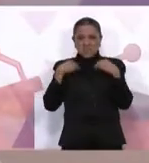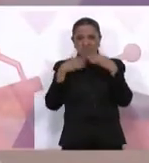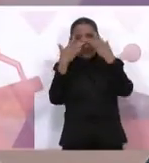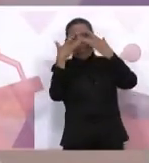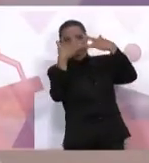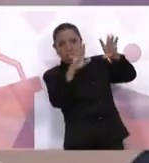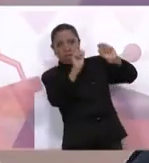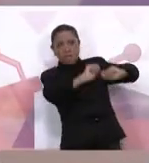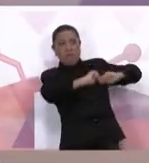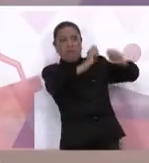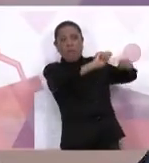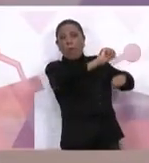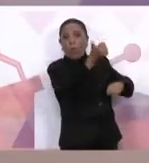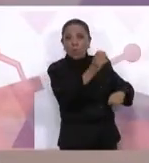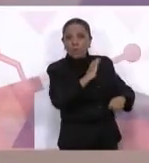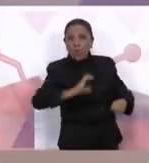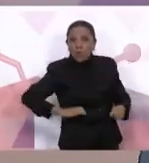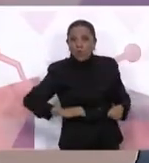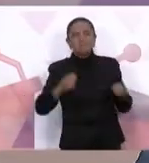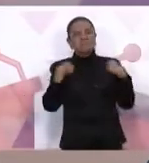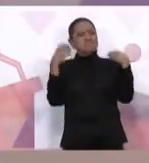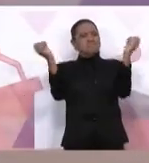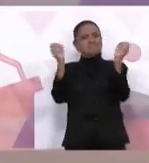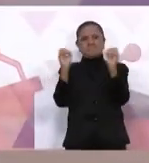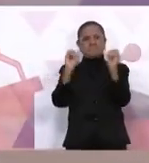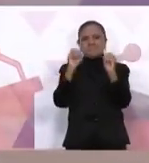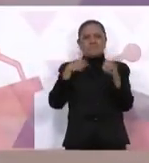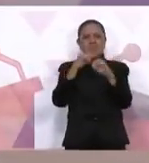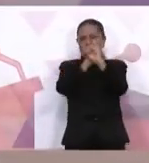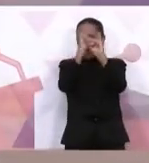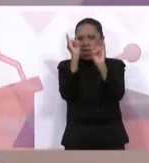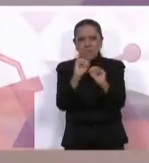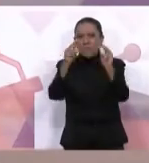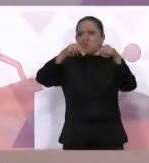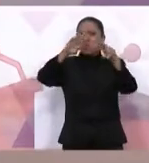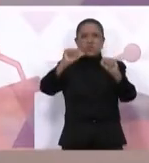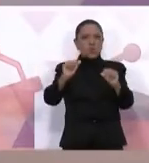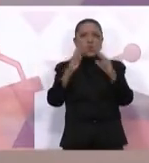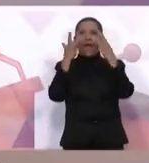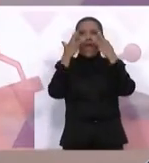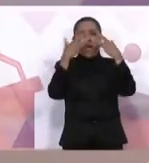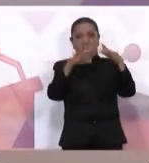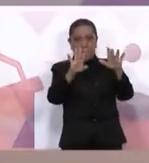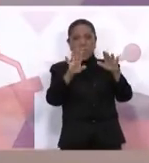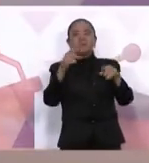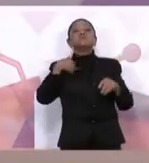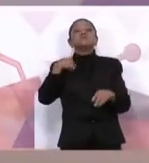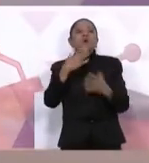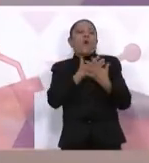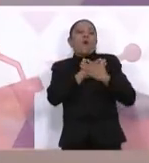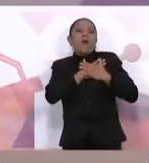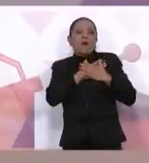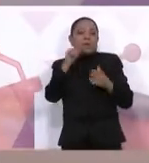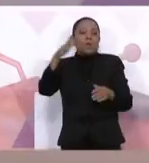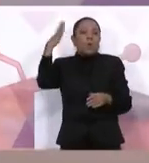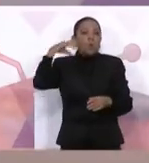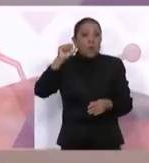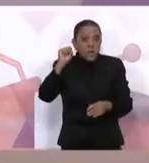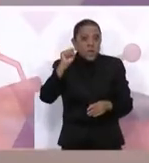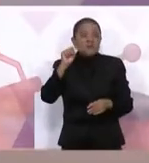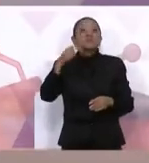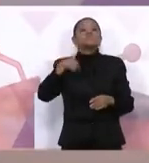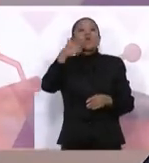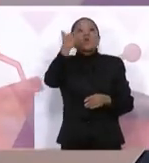nunca voy al final en esta contienda porque amo morelos y quiero ser gobernador del mismo y acusó con temor blanco porque el